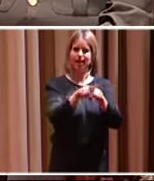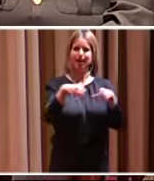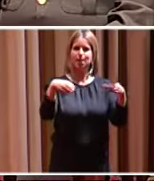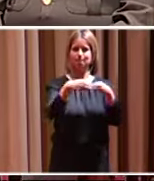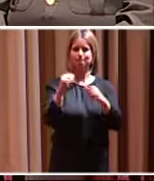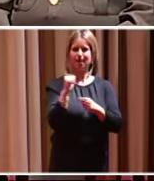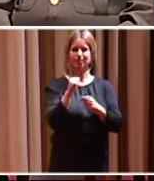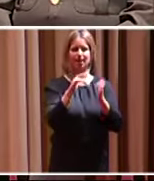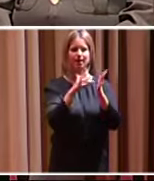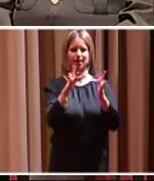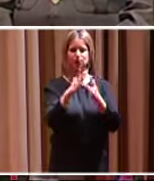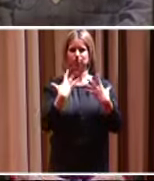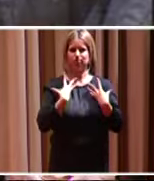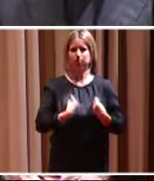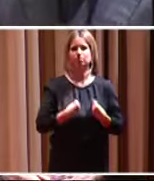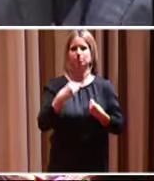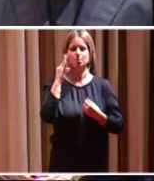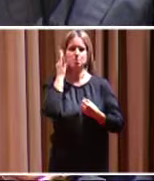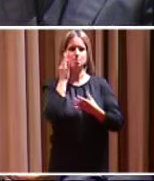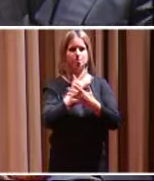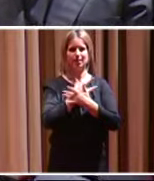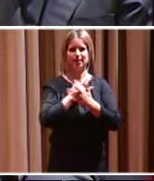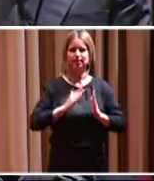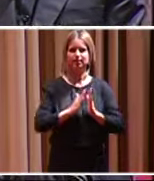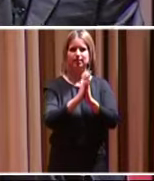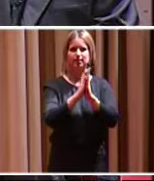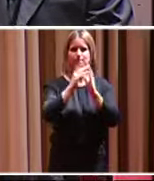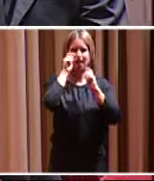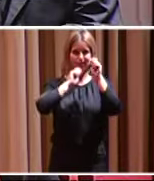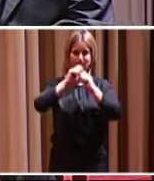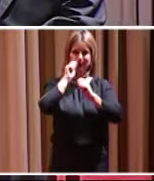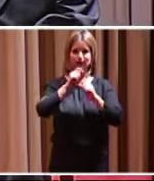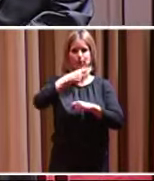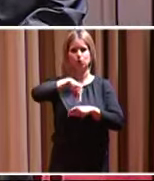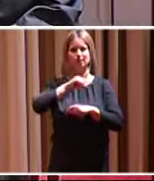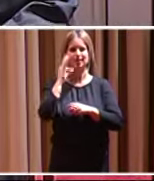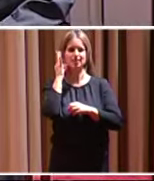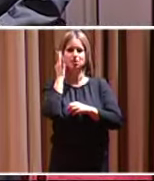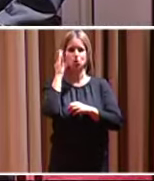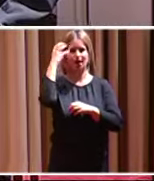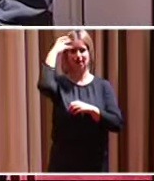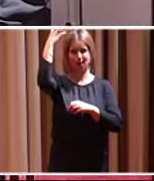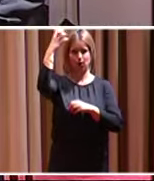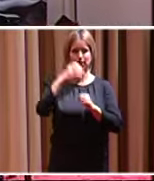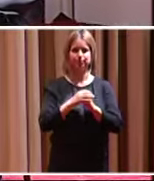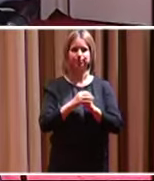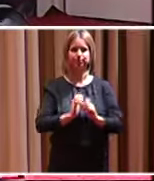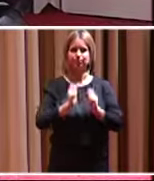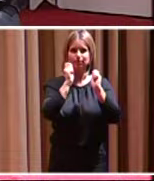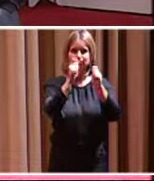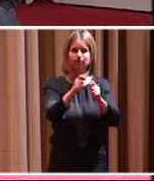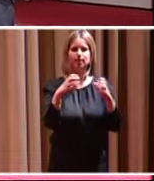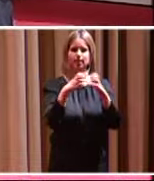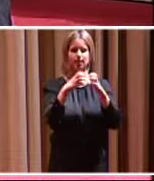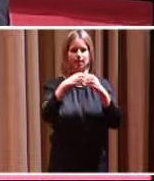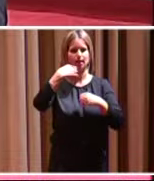Amargura, María Santísima de las Lágrimas y Nuestra Señora de los Reyes, Vía Crucis. Concesión de la